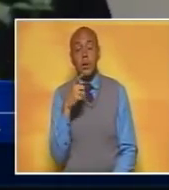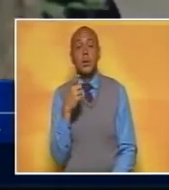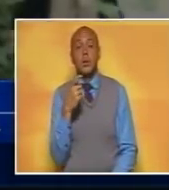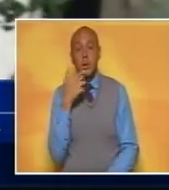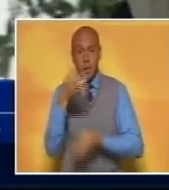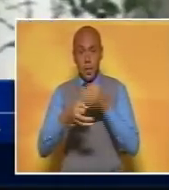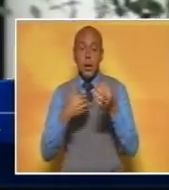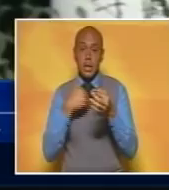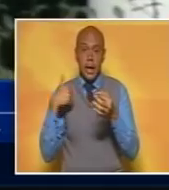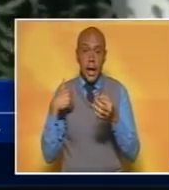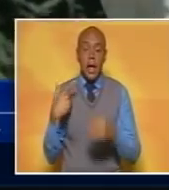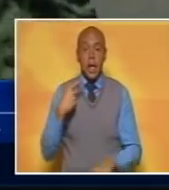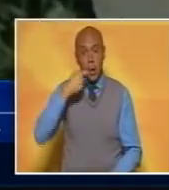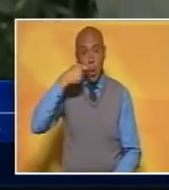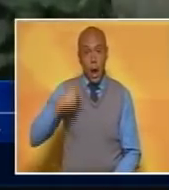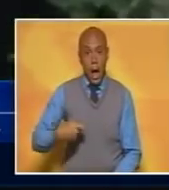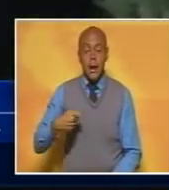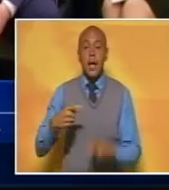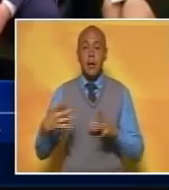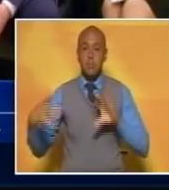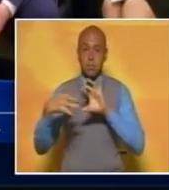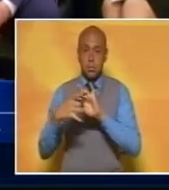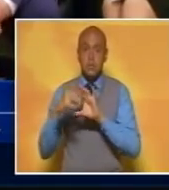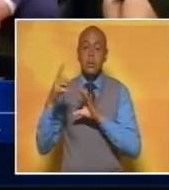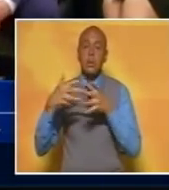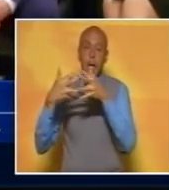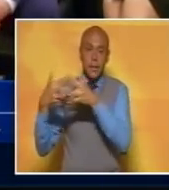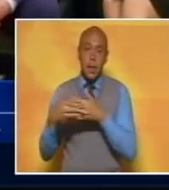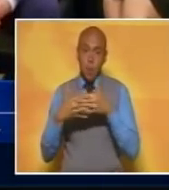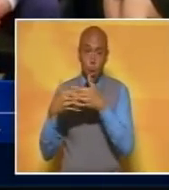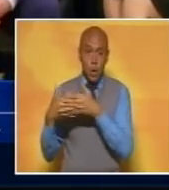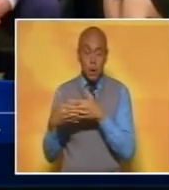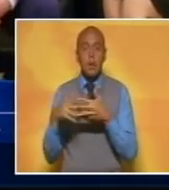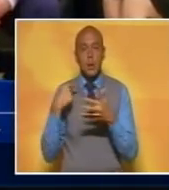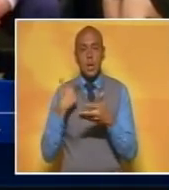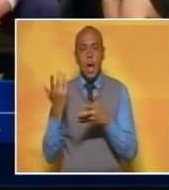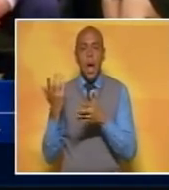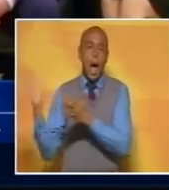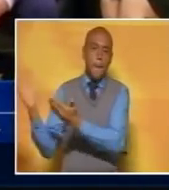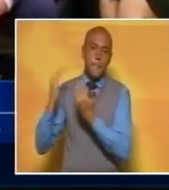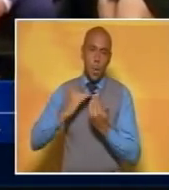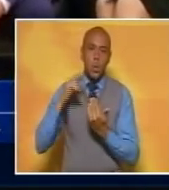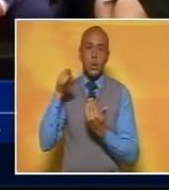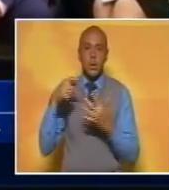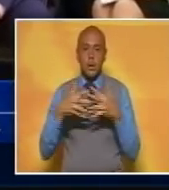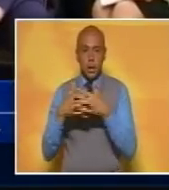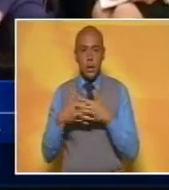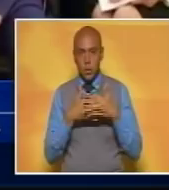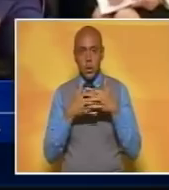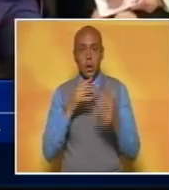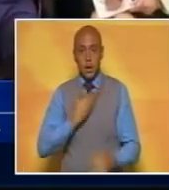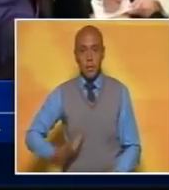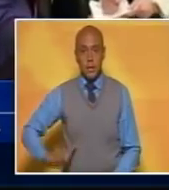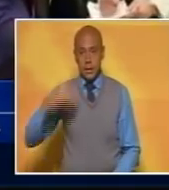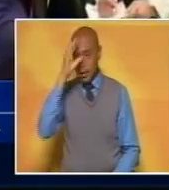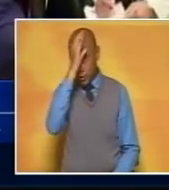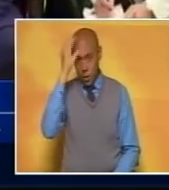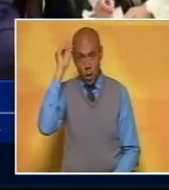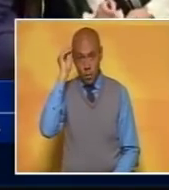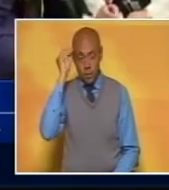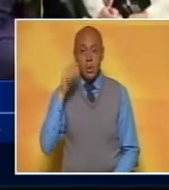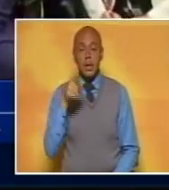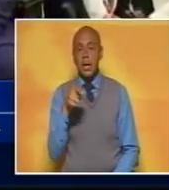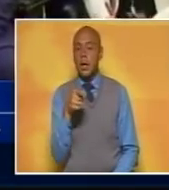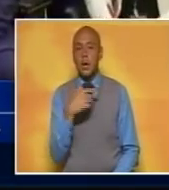relaciones entre Kiev y Washington y manifestó que confía en el respaldo estadounidense y del presidente Donald Trump. Destacó que no